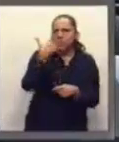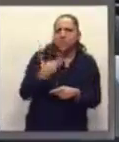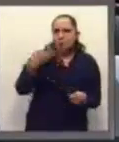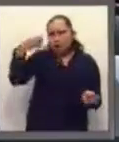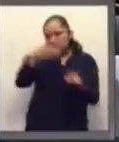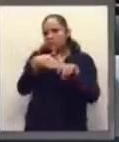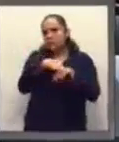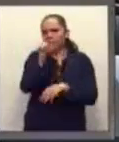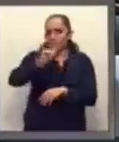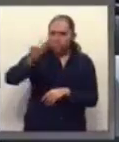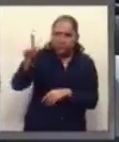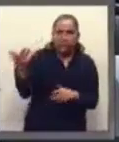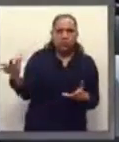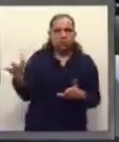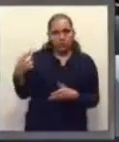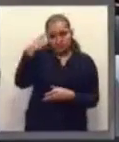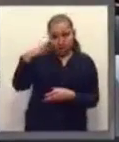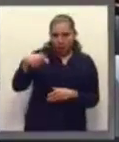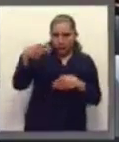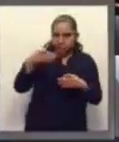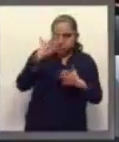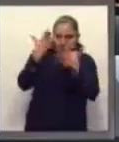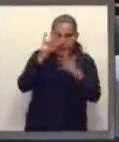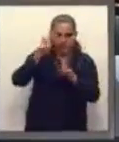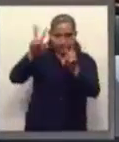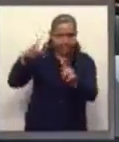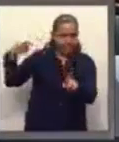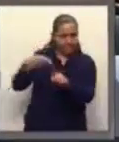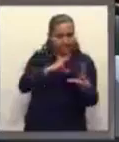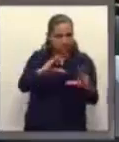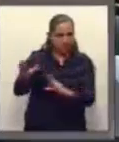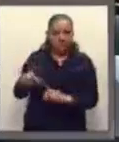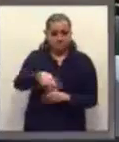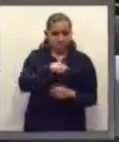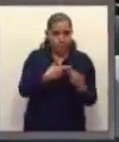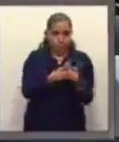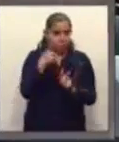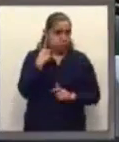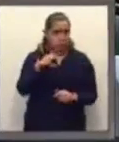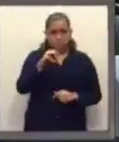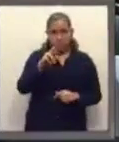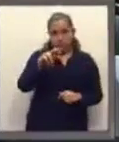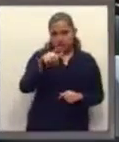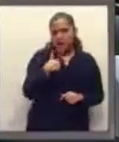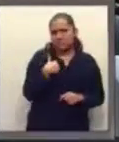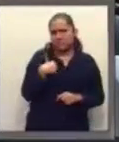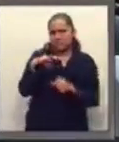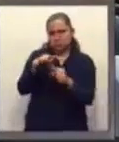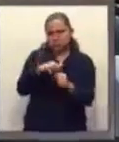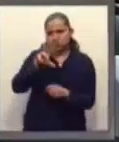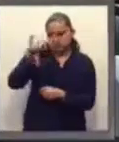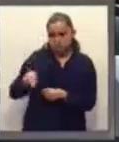profesionalismo que debe integrar los centros de estudios de esta Cámara. Morena votó en contra de esta asignación, que